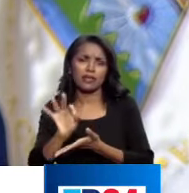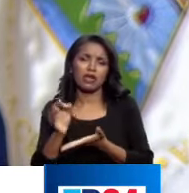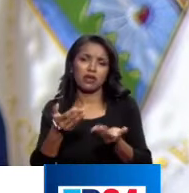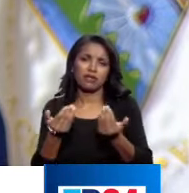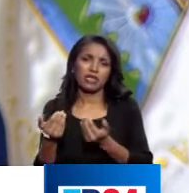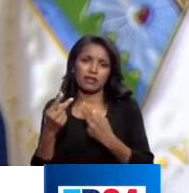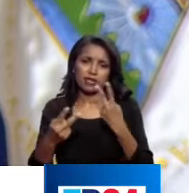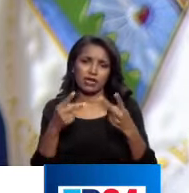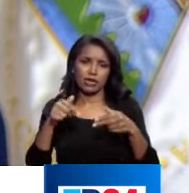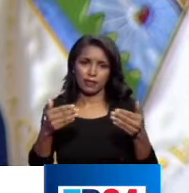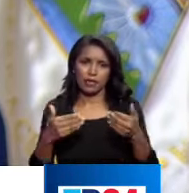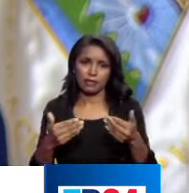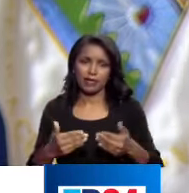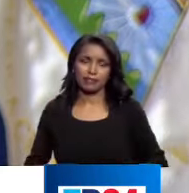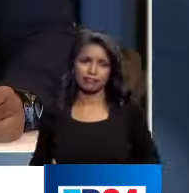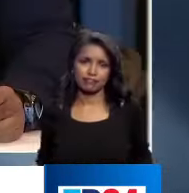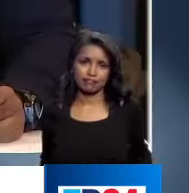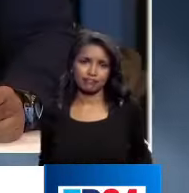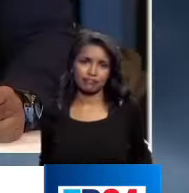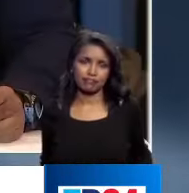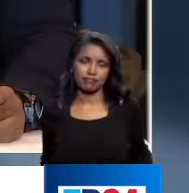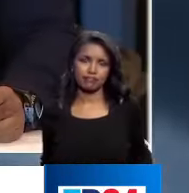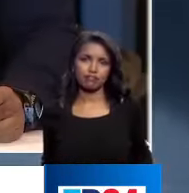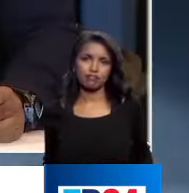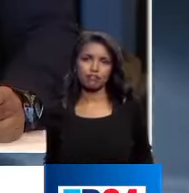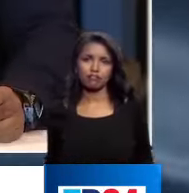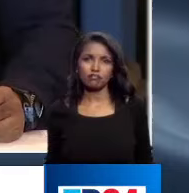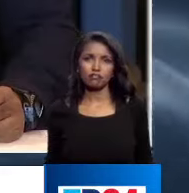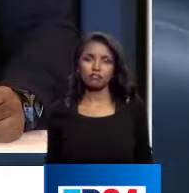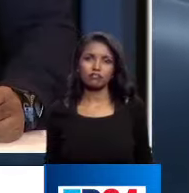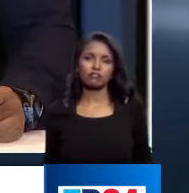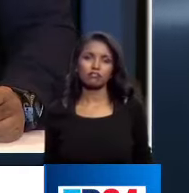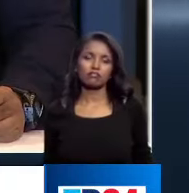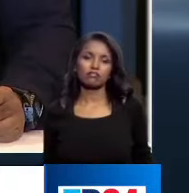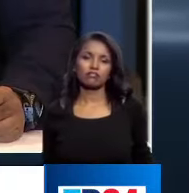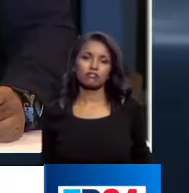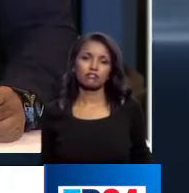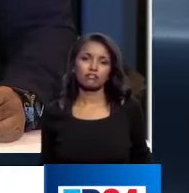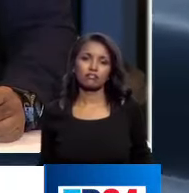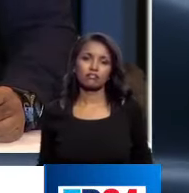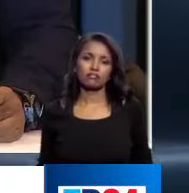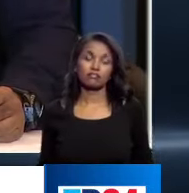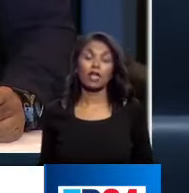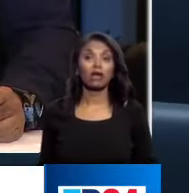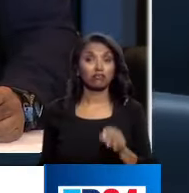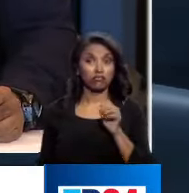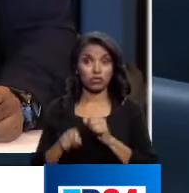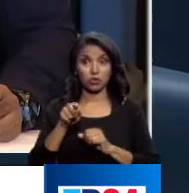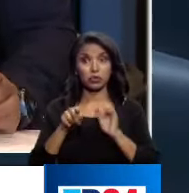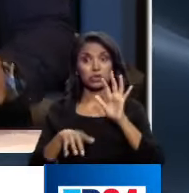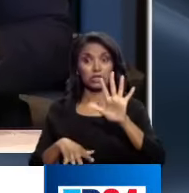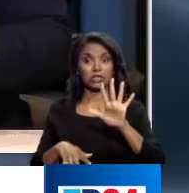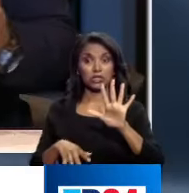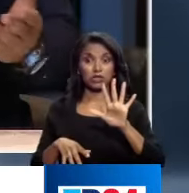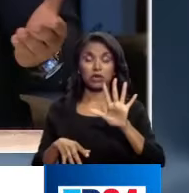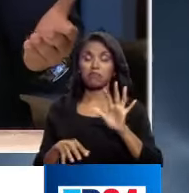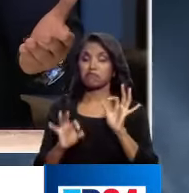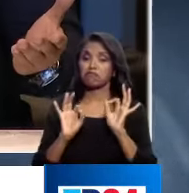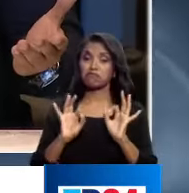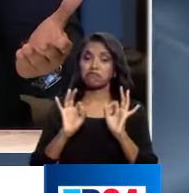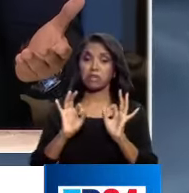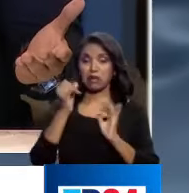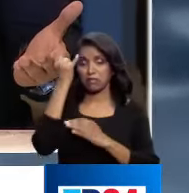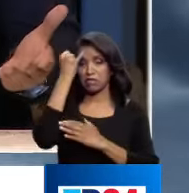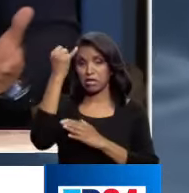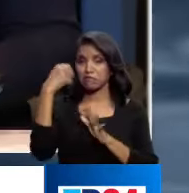nuestros turistas o a los turistas a visitar nuestra tierra. Bueno, 5 puntos válidos, señor Lombana. Sin embargo, también estos